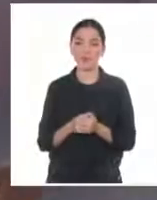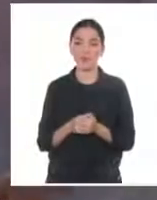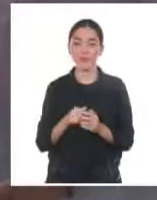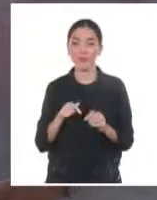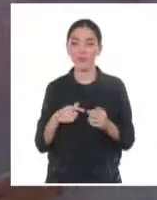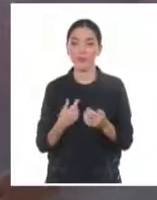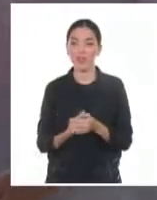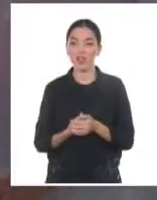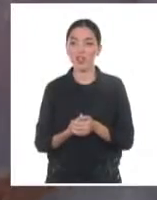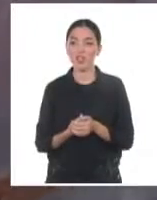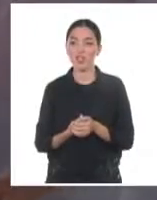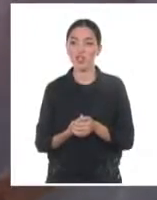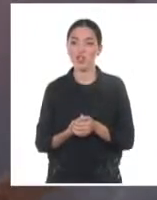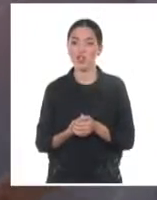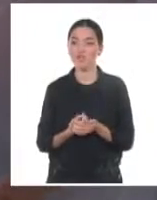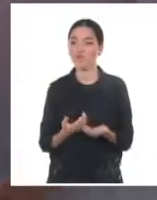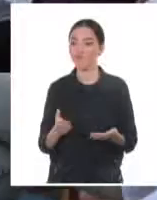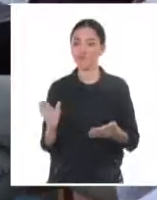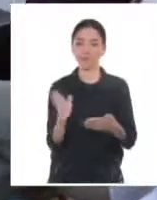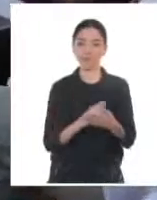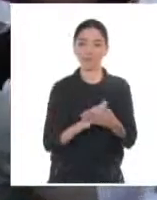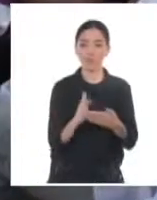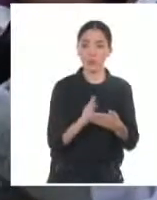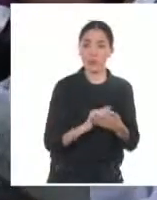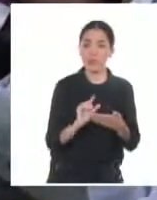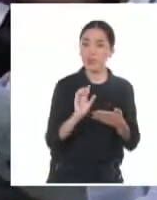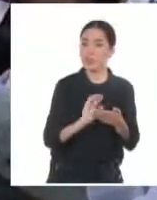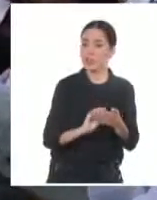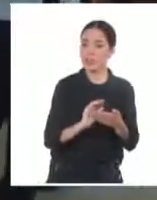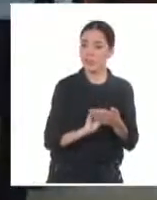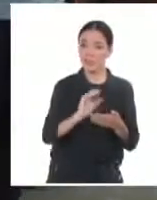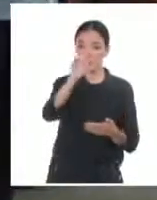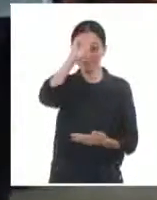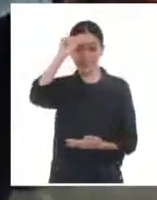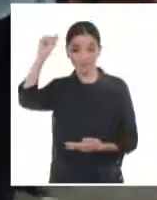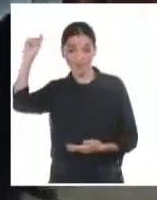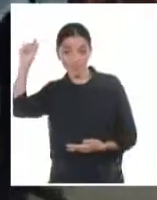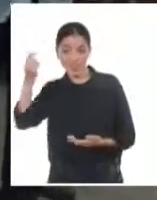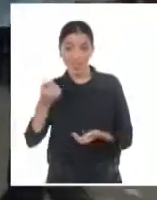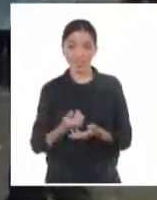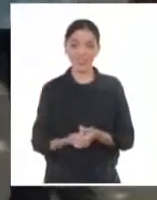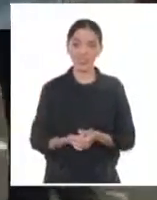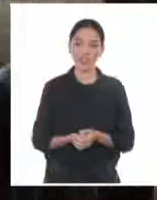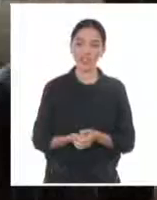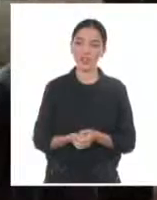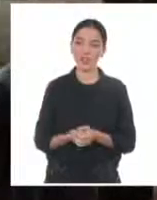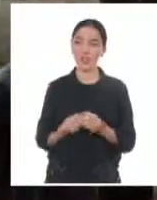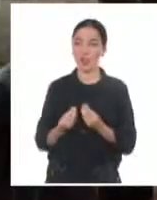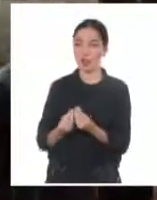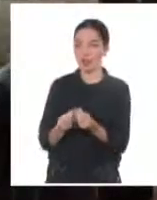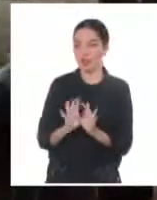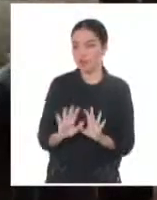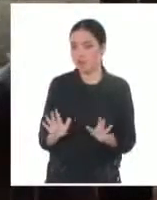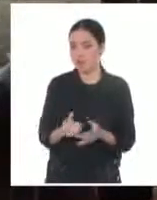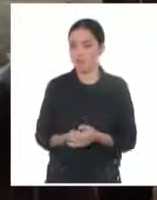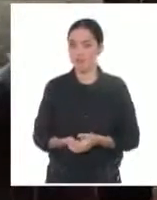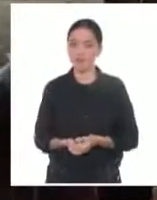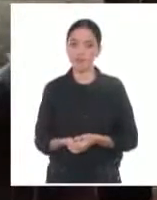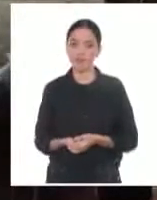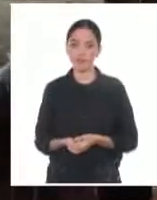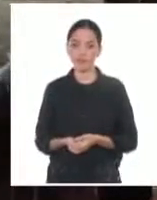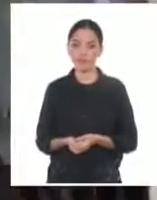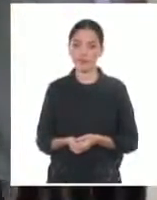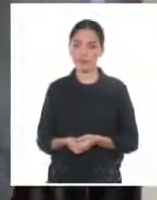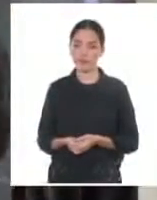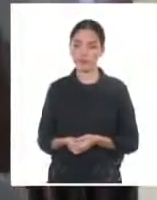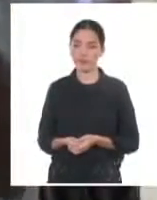de noviembre del guantanamero municipio de Imías. En Guantánamo, Dairon Martínez y Rebeca Frometa González,